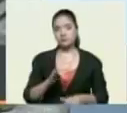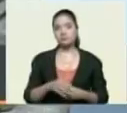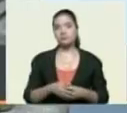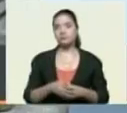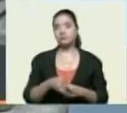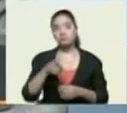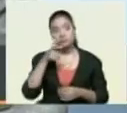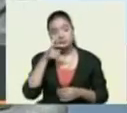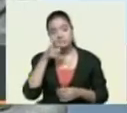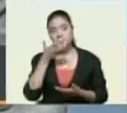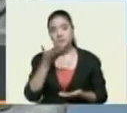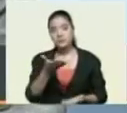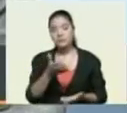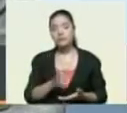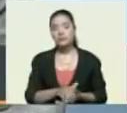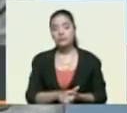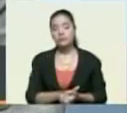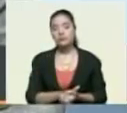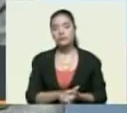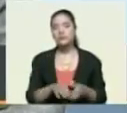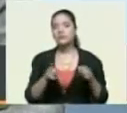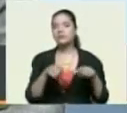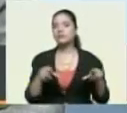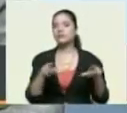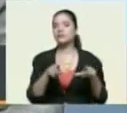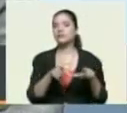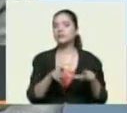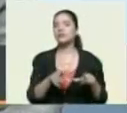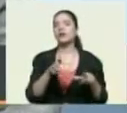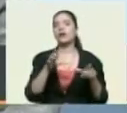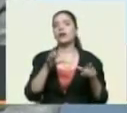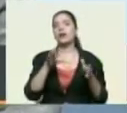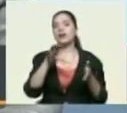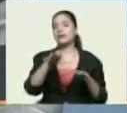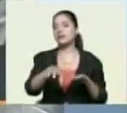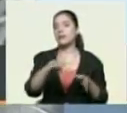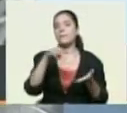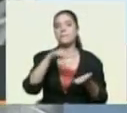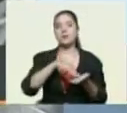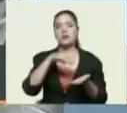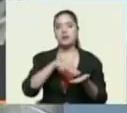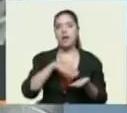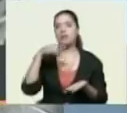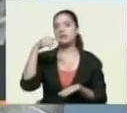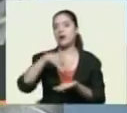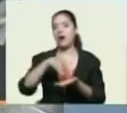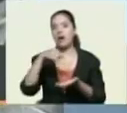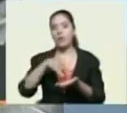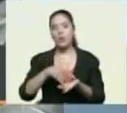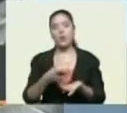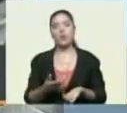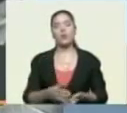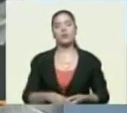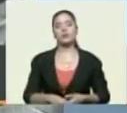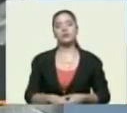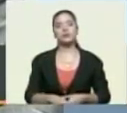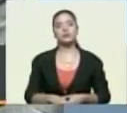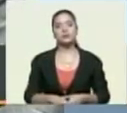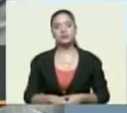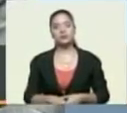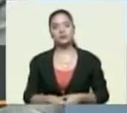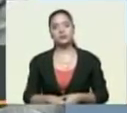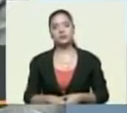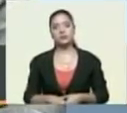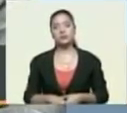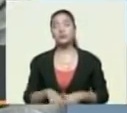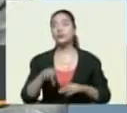hemos observado que en zonas del centro del país, Miranda, Carabobo, y